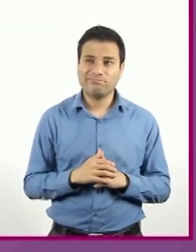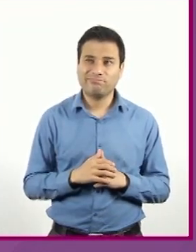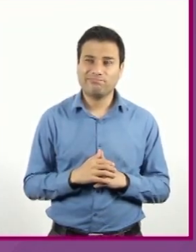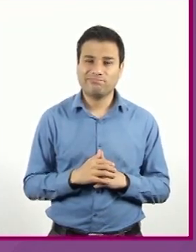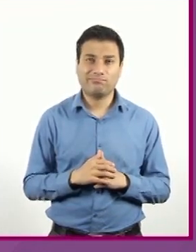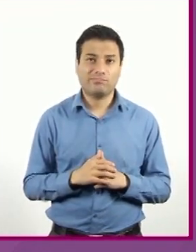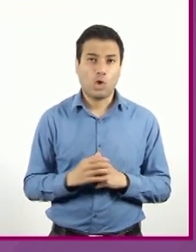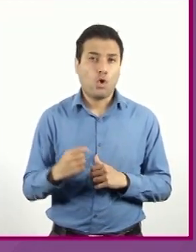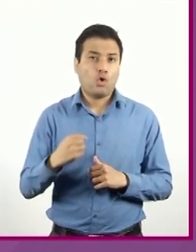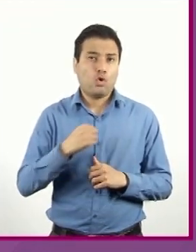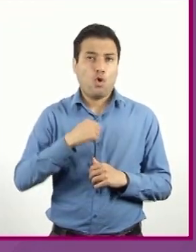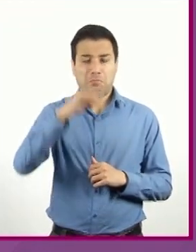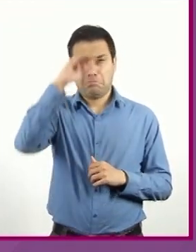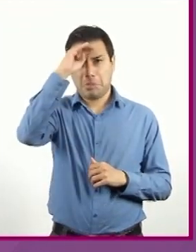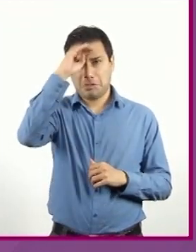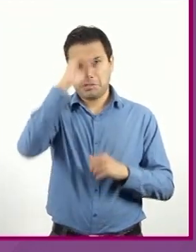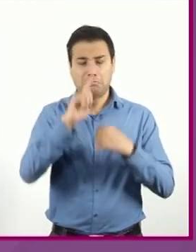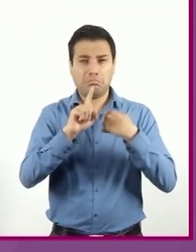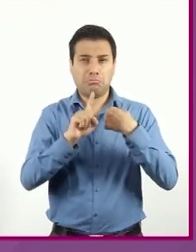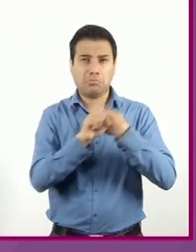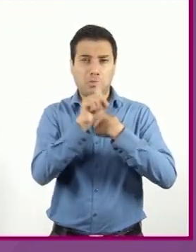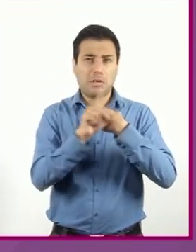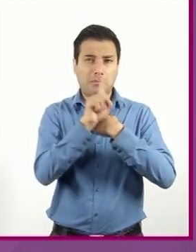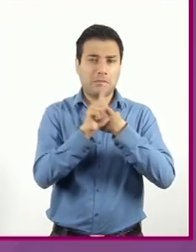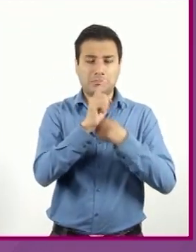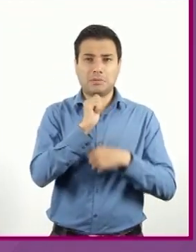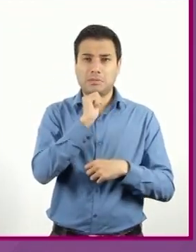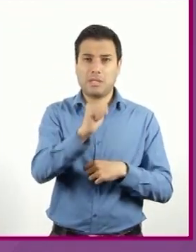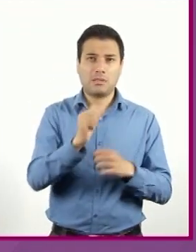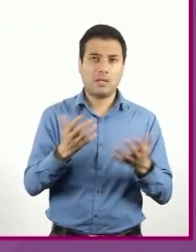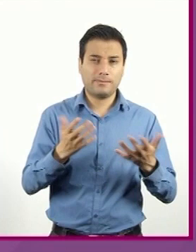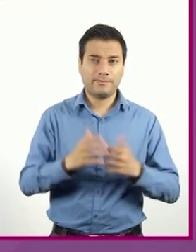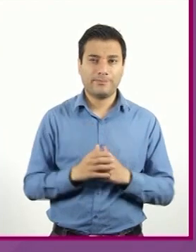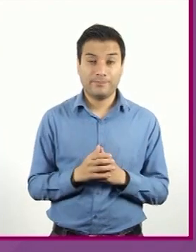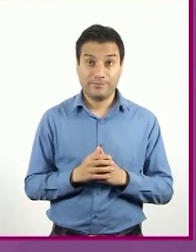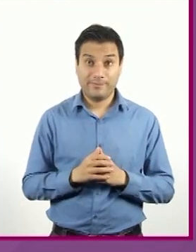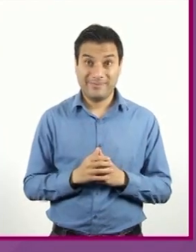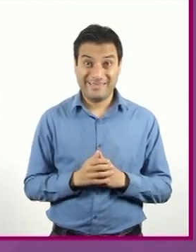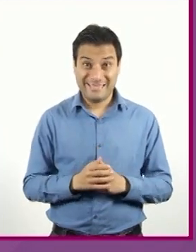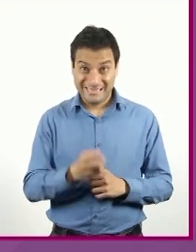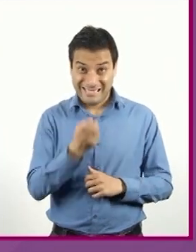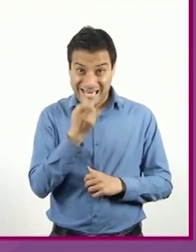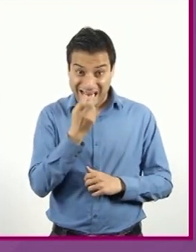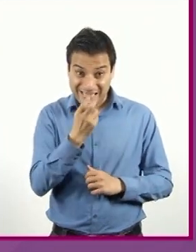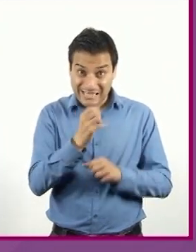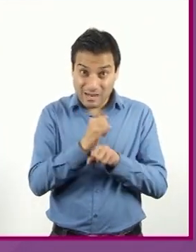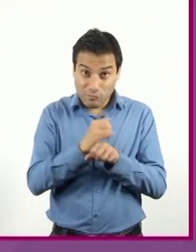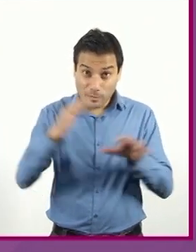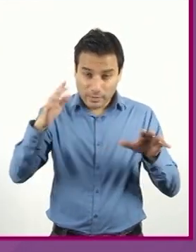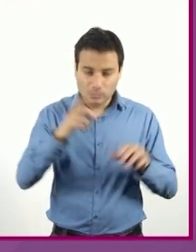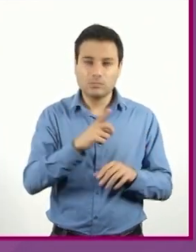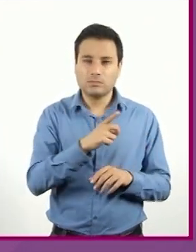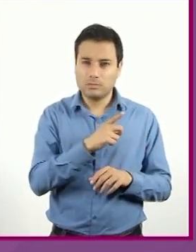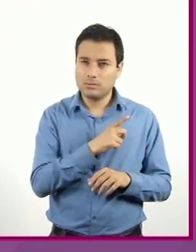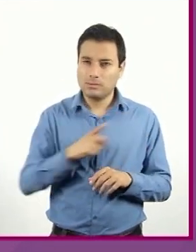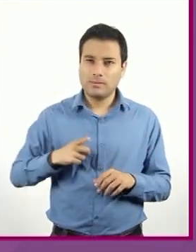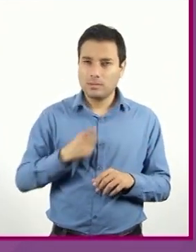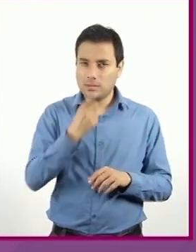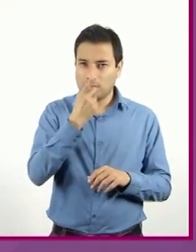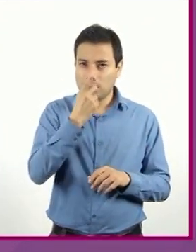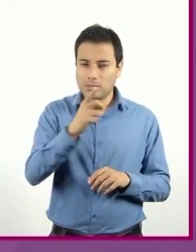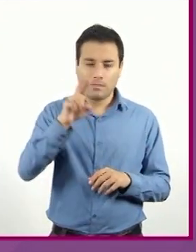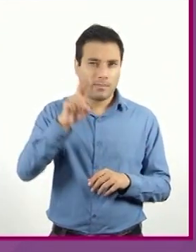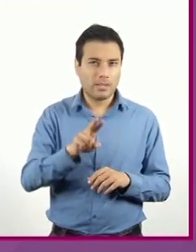Creímos que no habría problema. La veracidad de la información que proporcionemos es muy importante, pues en ella